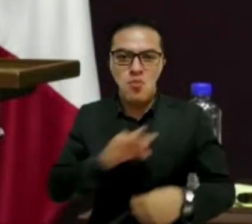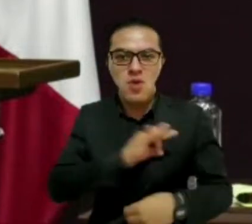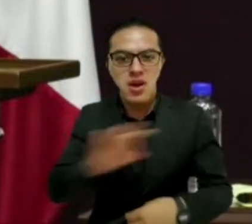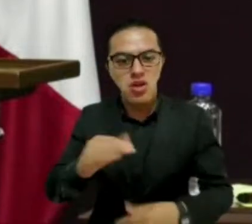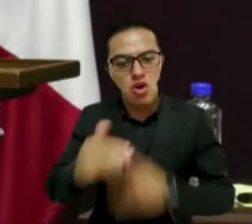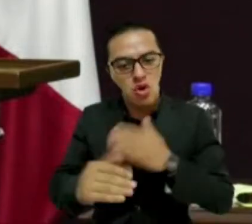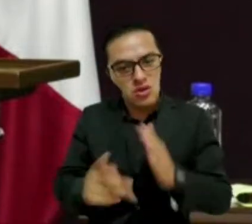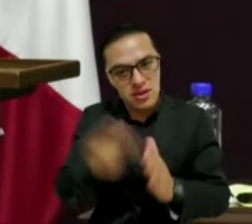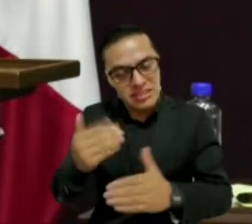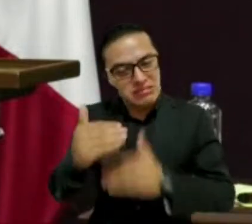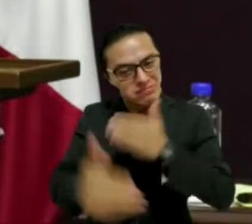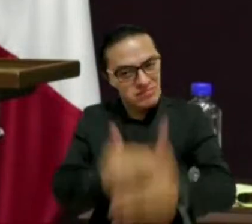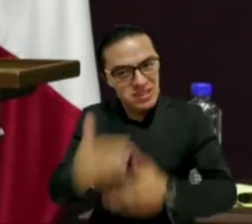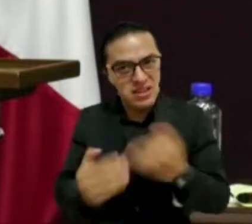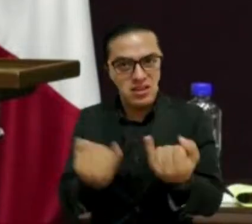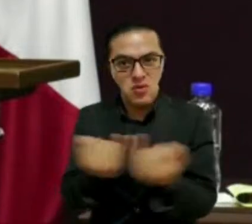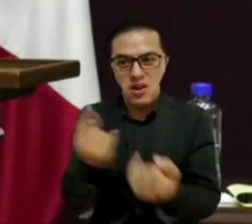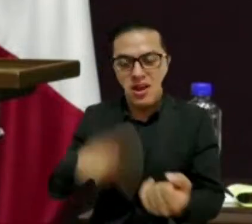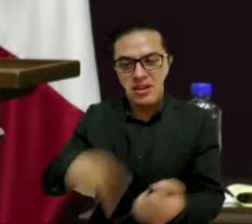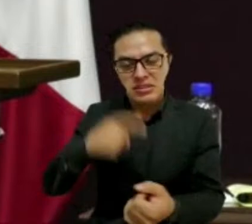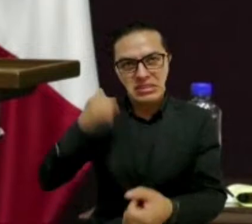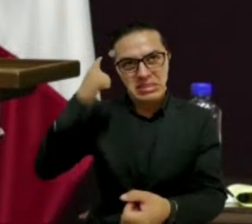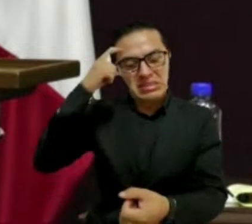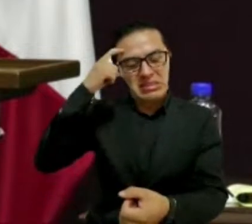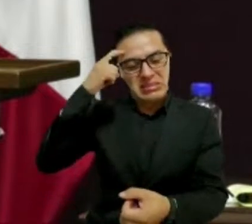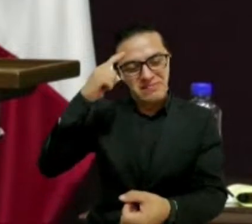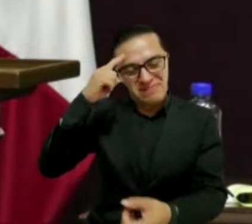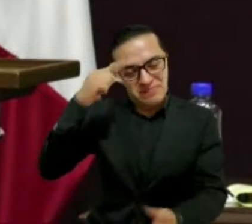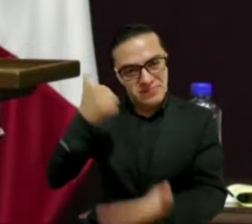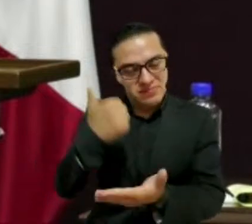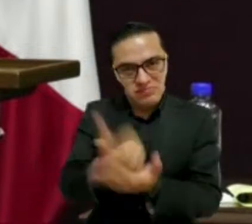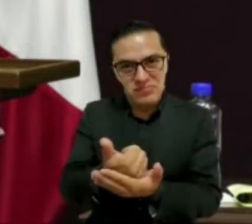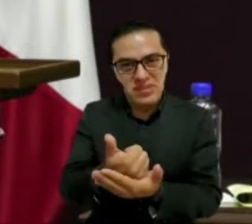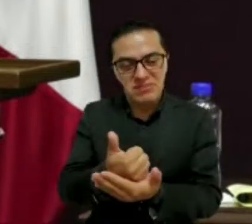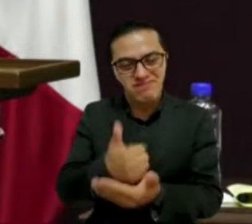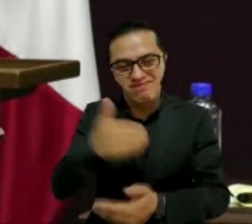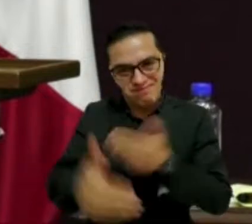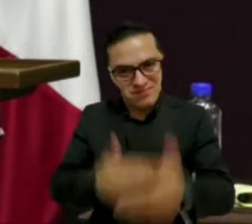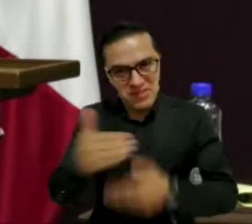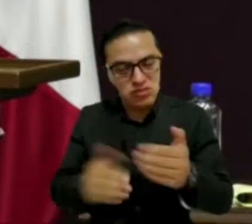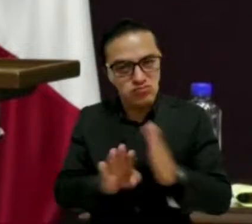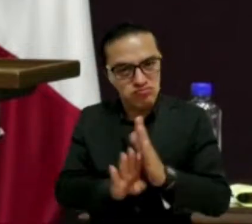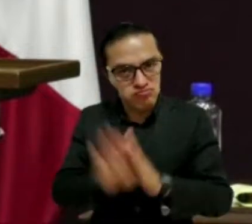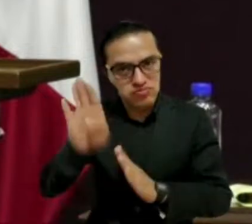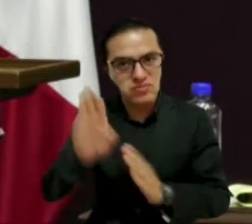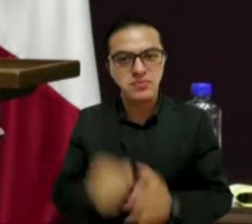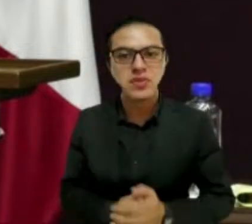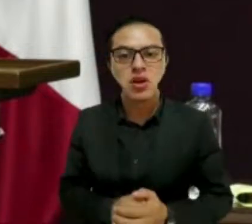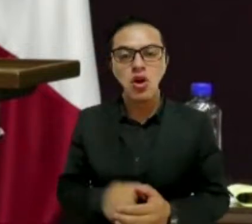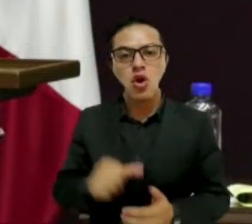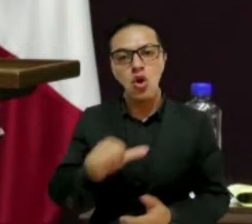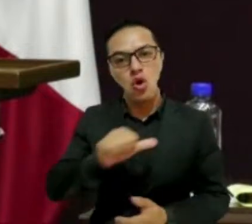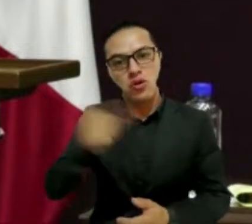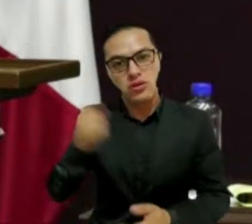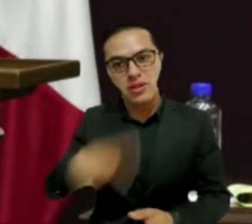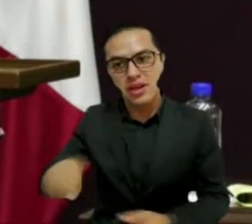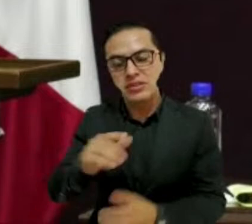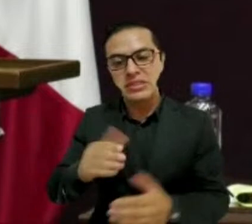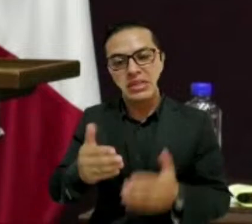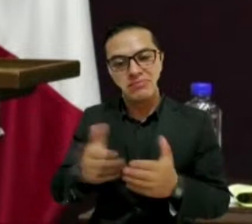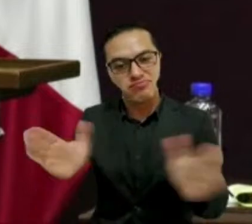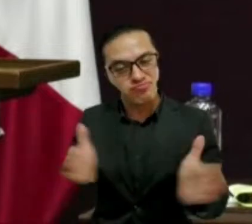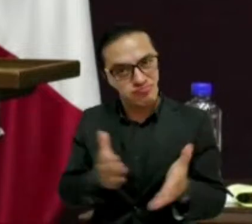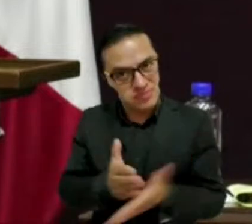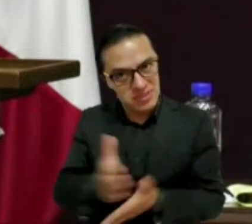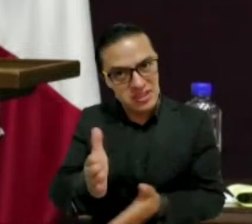su autonomía. Otro principio es el acceso a los derechos y servicios. Los programas sociales pueden ayudar a las víctimas a acceder